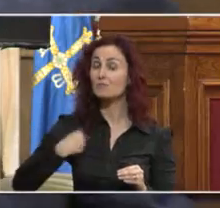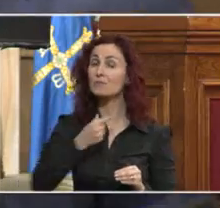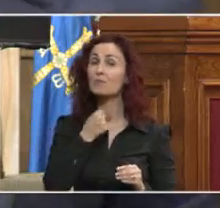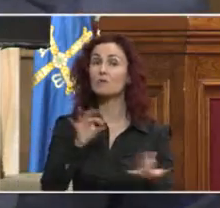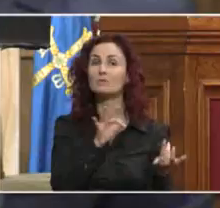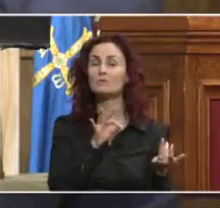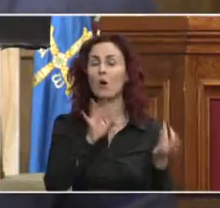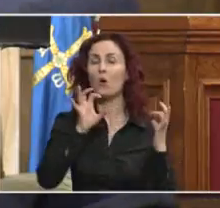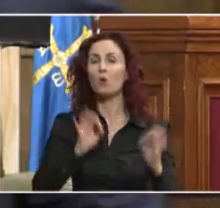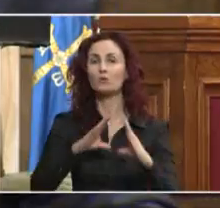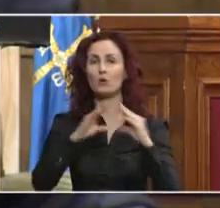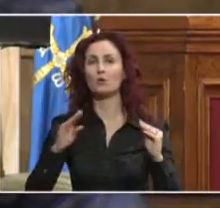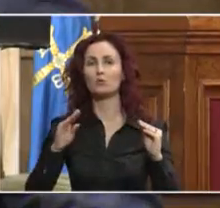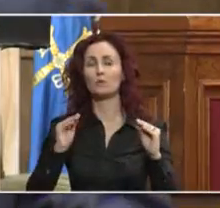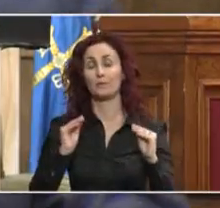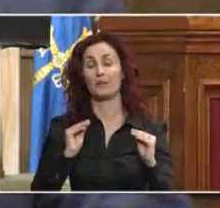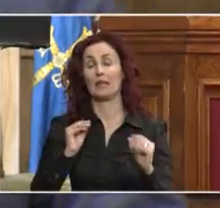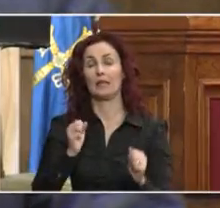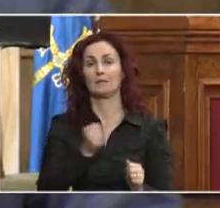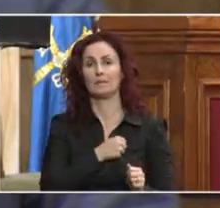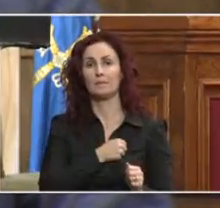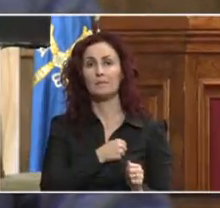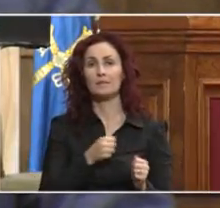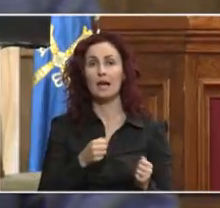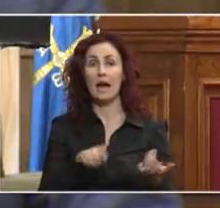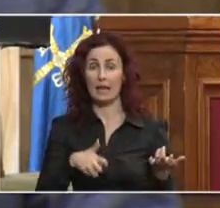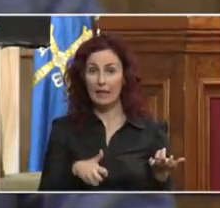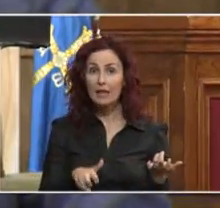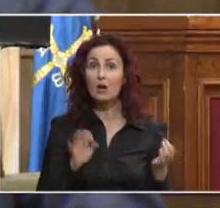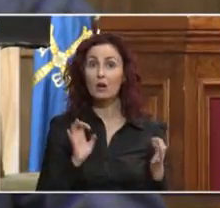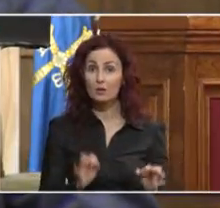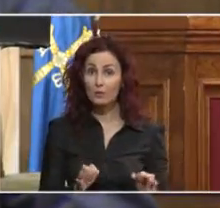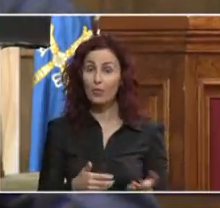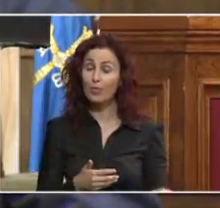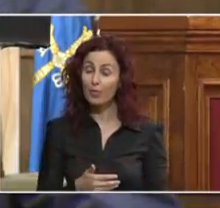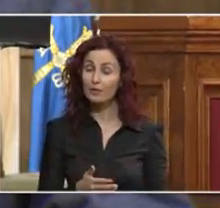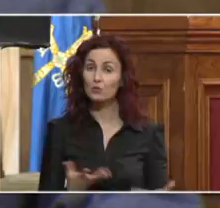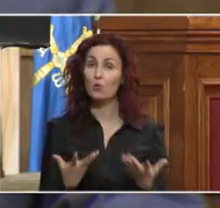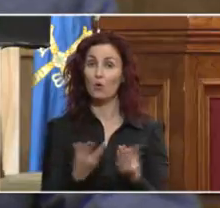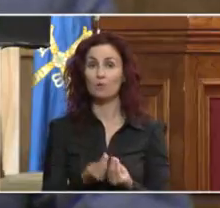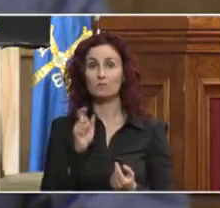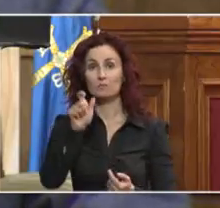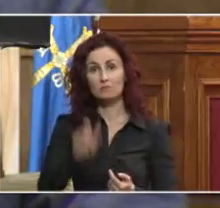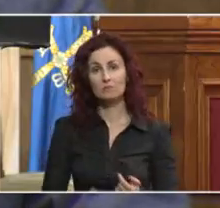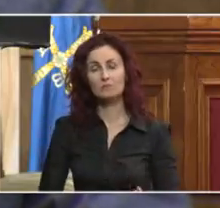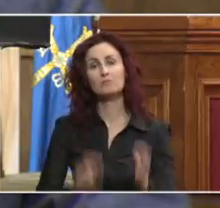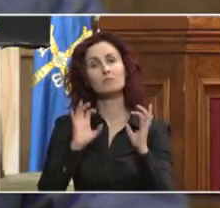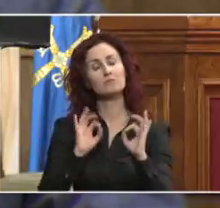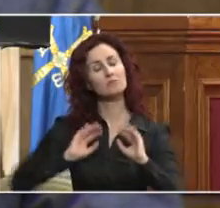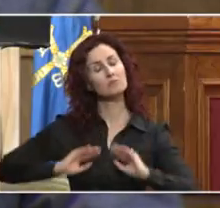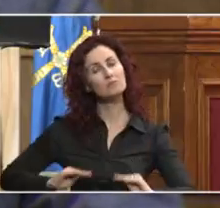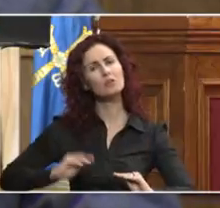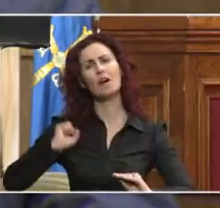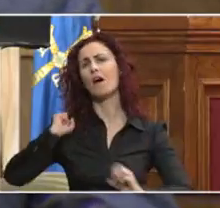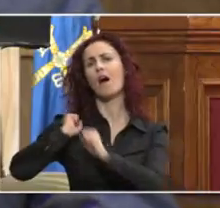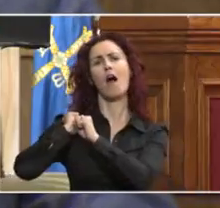Universidad Católica de Argentina. Uh-huh. Y luego con un maestro particularmente, también muchos